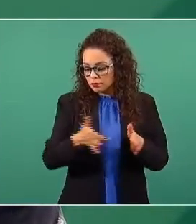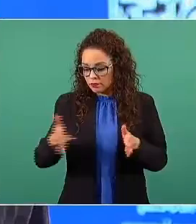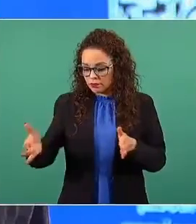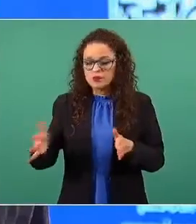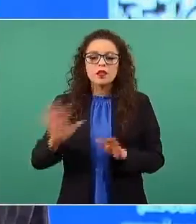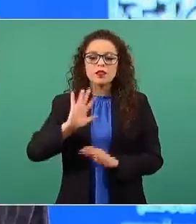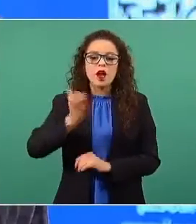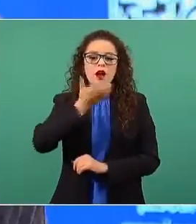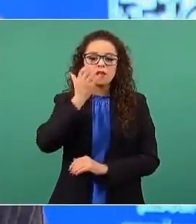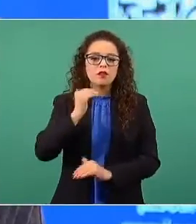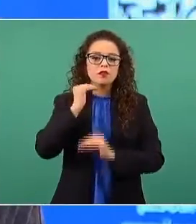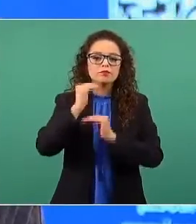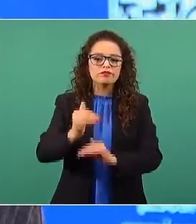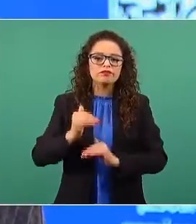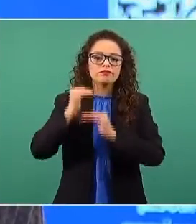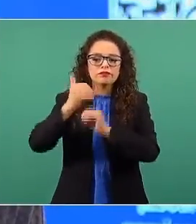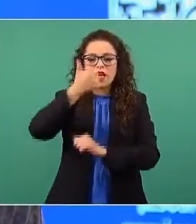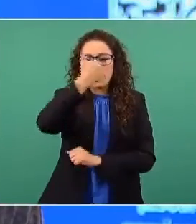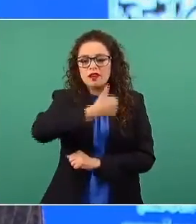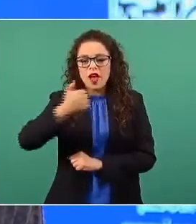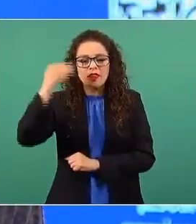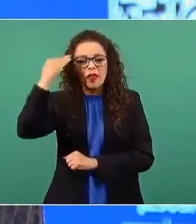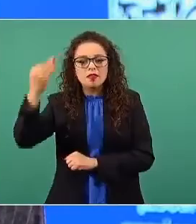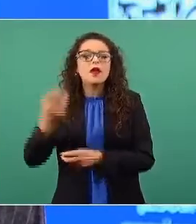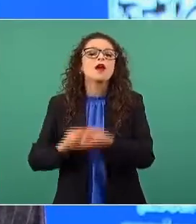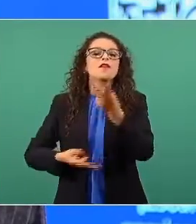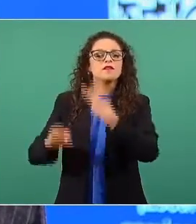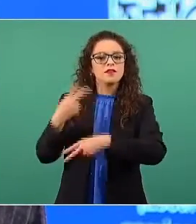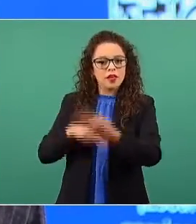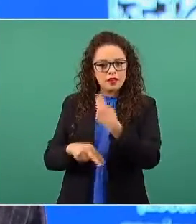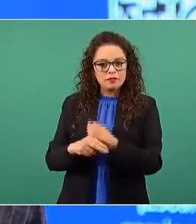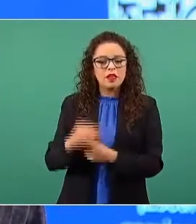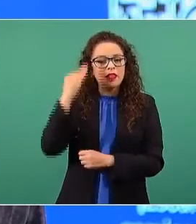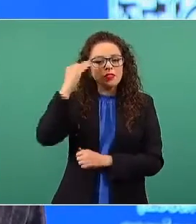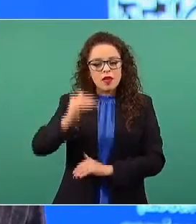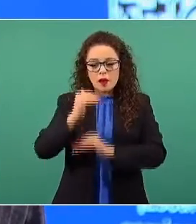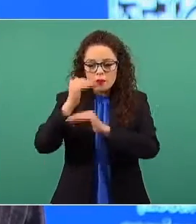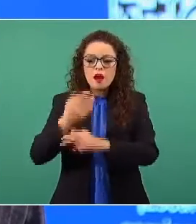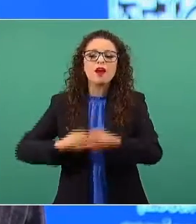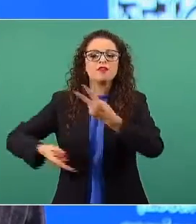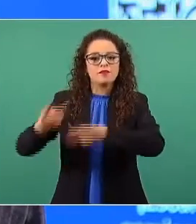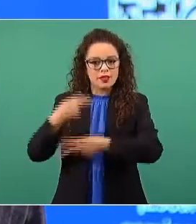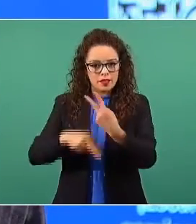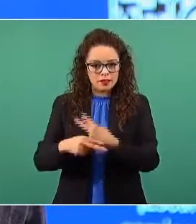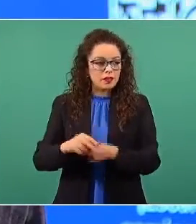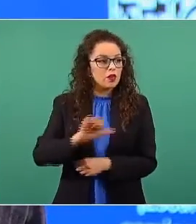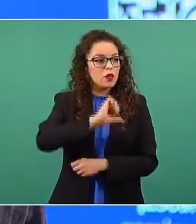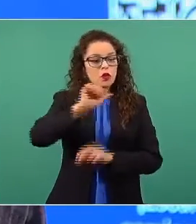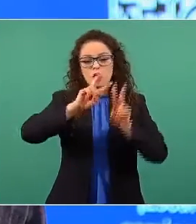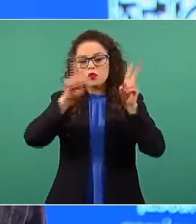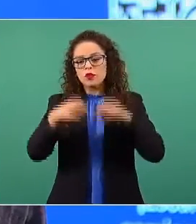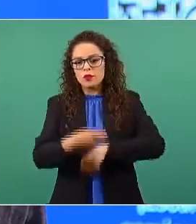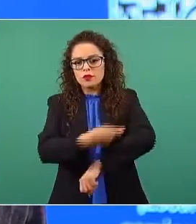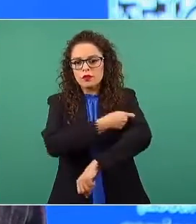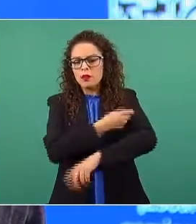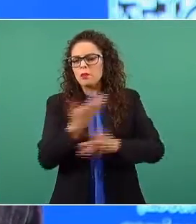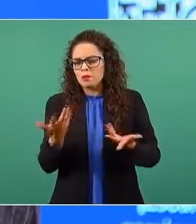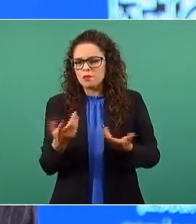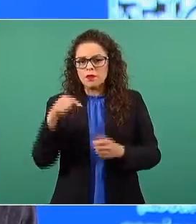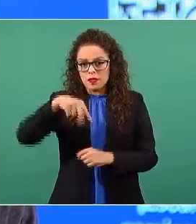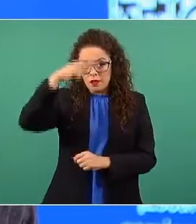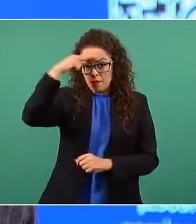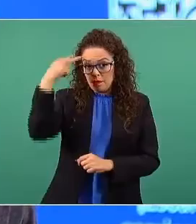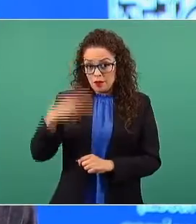estacionales. Otras situaciones tienen que ver con la vacuna. Afortunadamente, México tuvo la oportunidad y